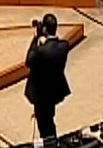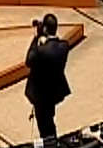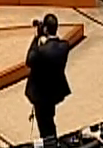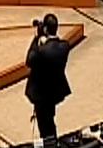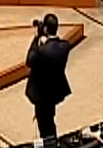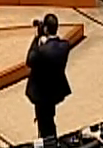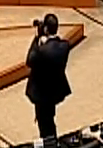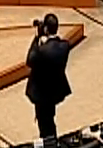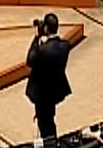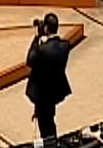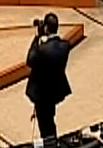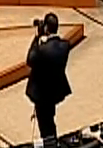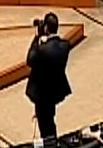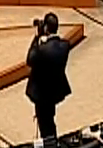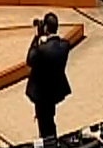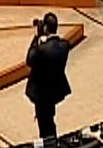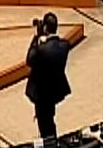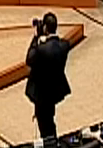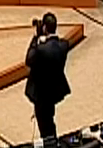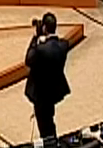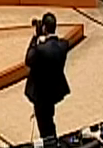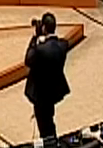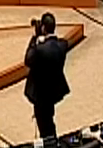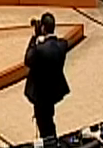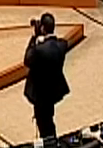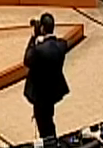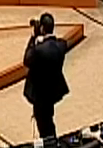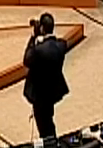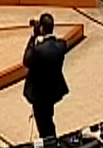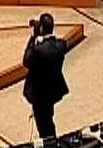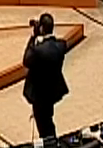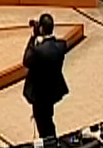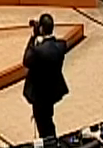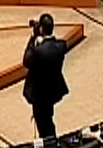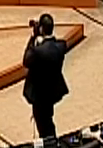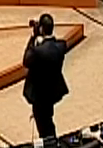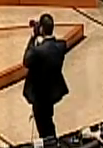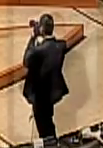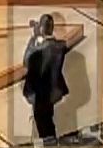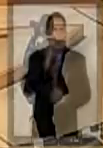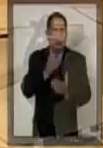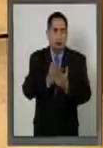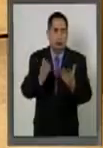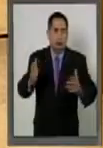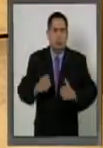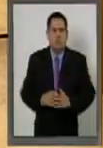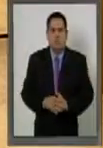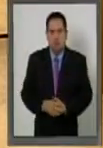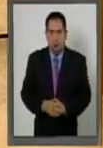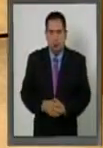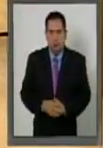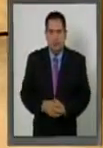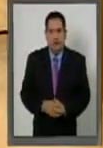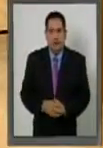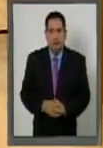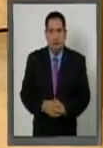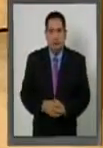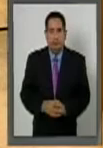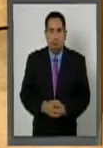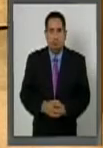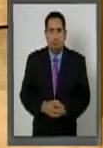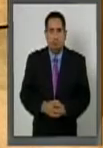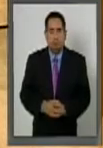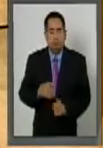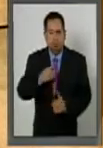con su permiso señor presidente a compañeros y compañeras senadores y senadores vengo a